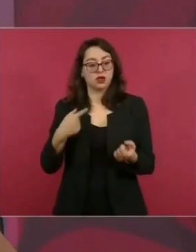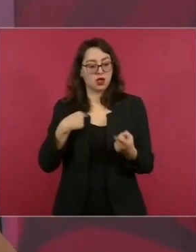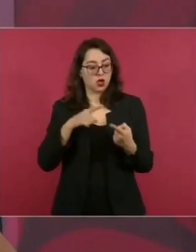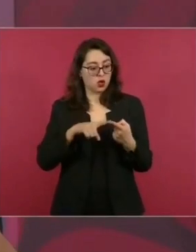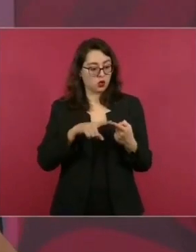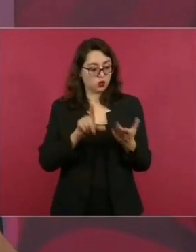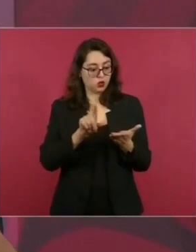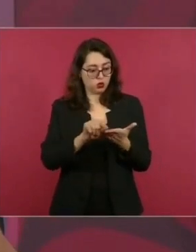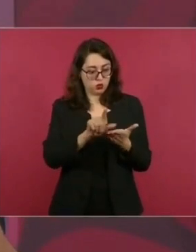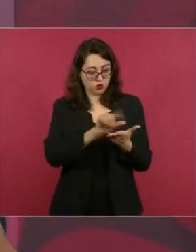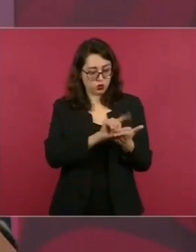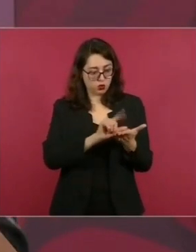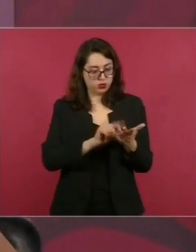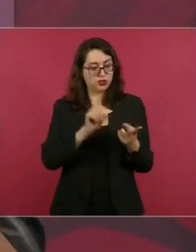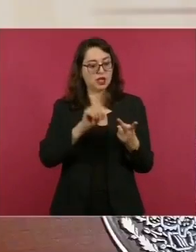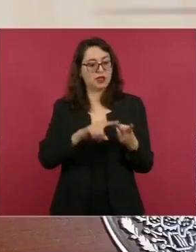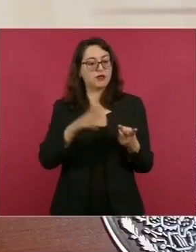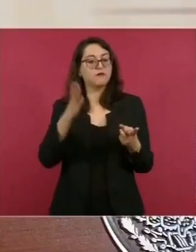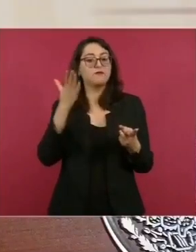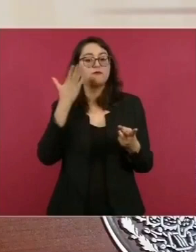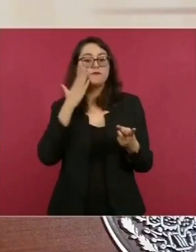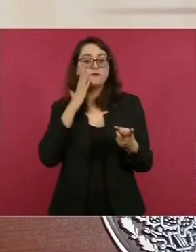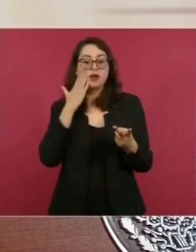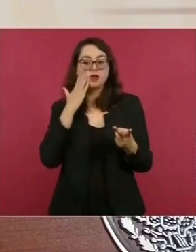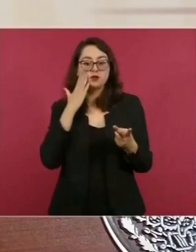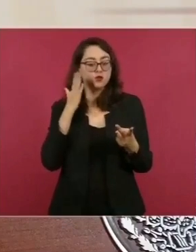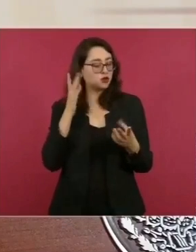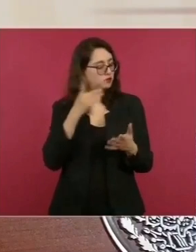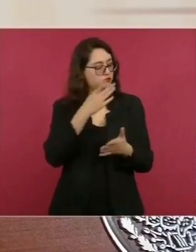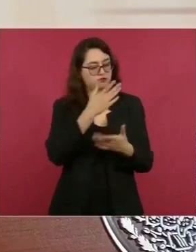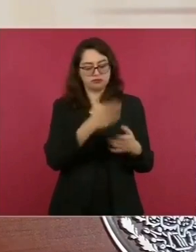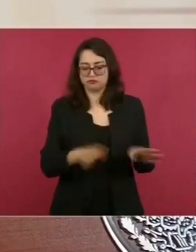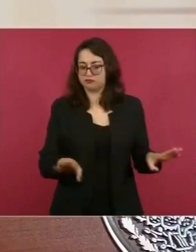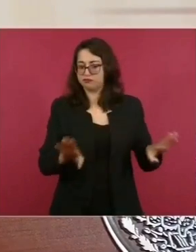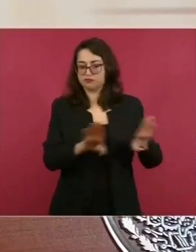Twitter, mi Face, completamente.